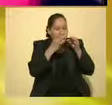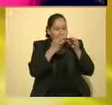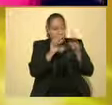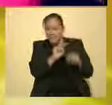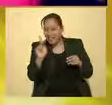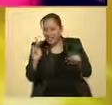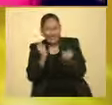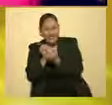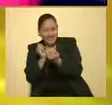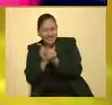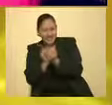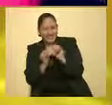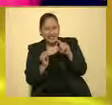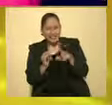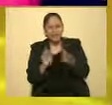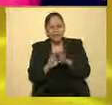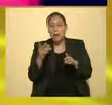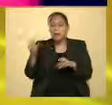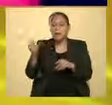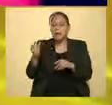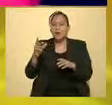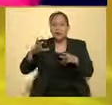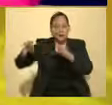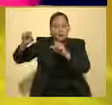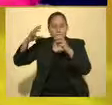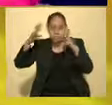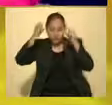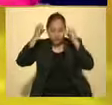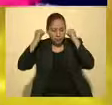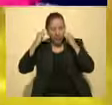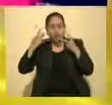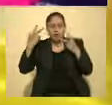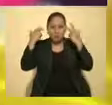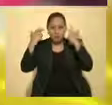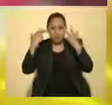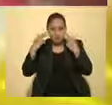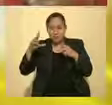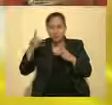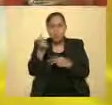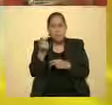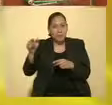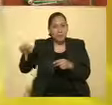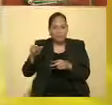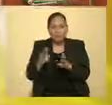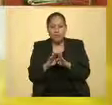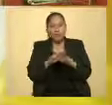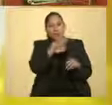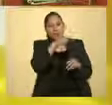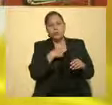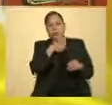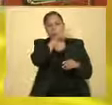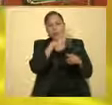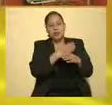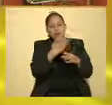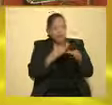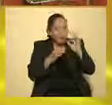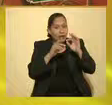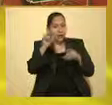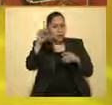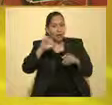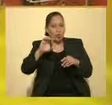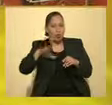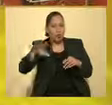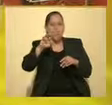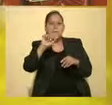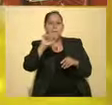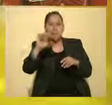parece, ¿no? Entonces, al perrito le están masajeando, haciendo su corte y tú estás viendo y al mismo tiempo estás tomando tu cafecita. Esta está acá en la del Valle. Pero no saben feas las